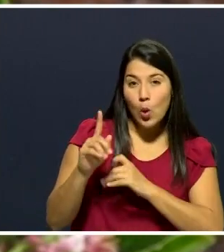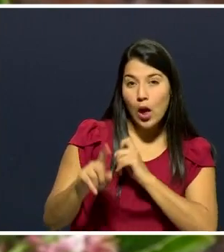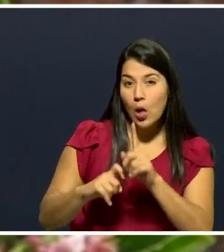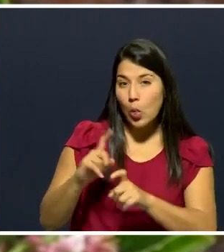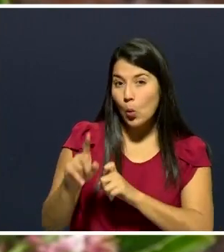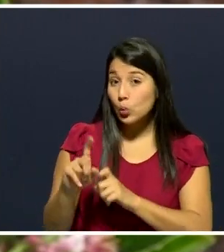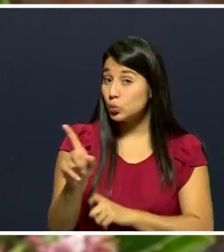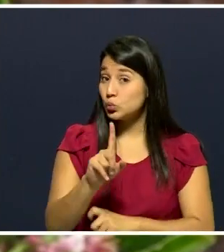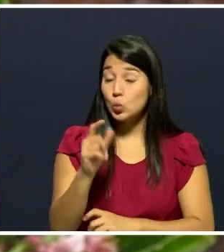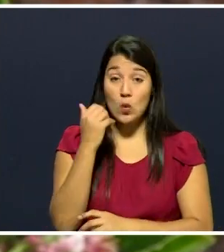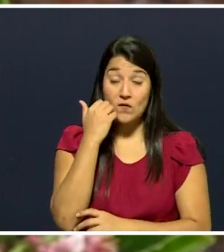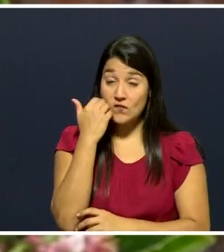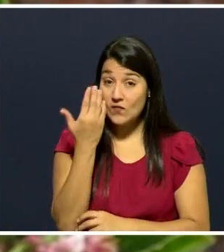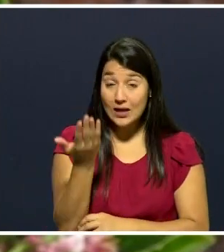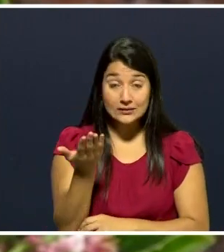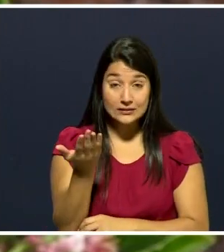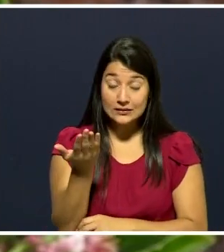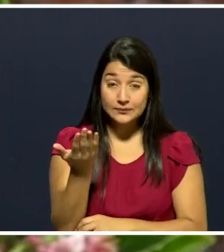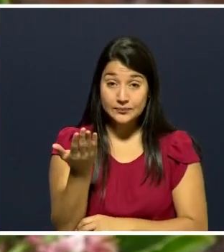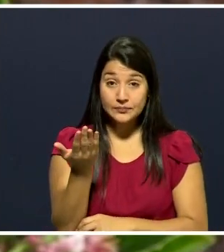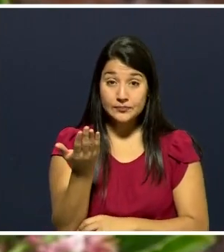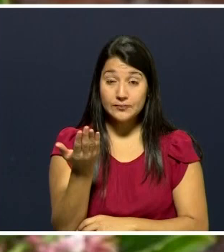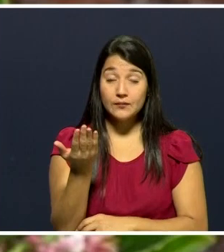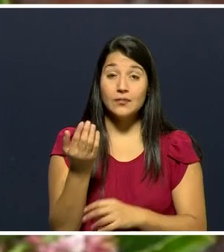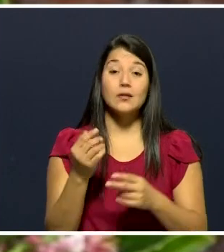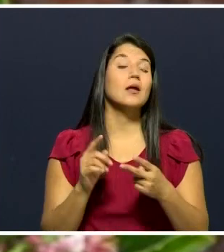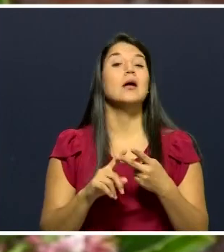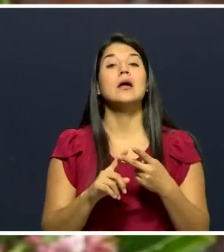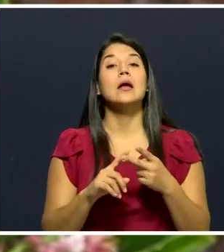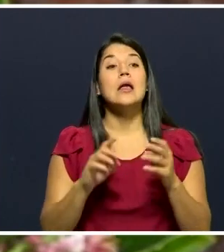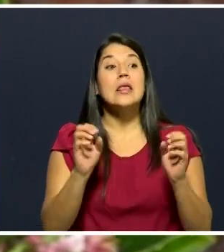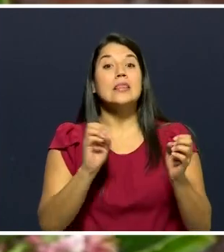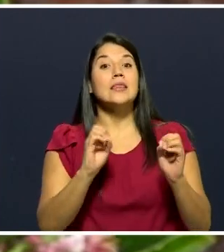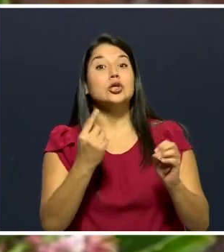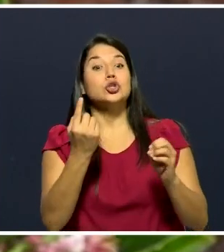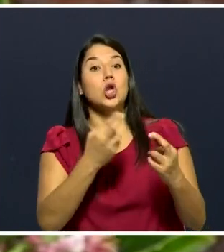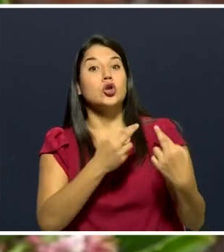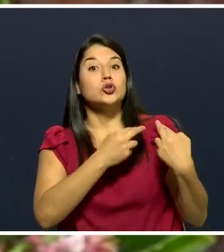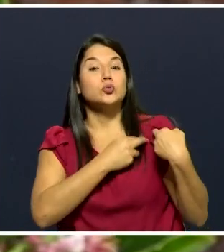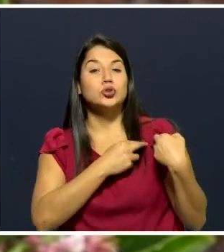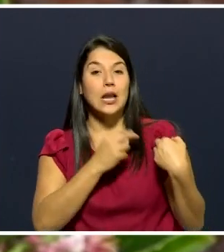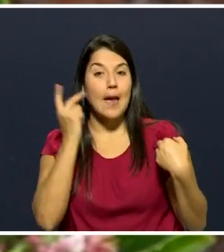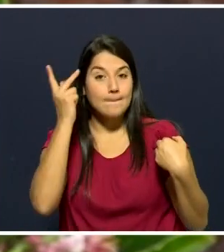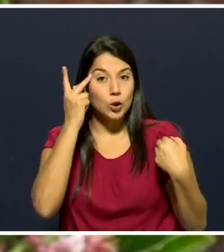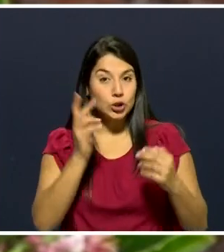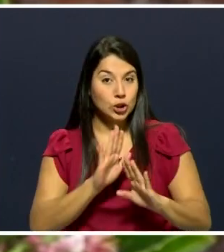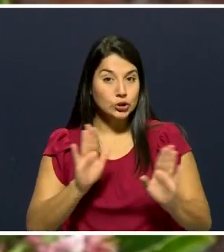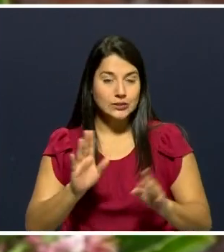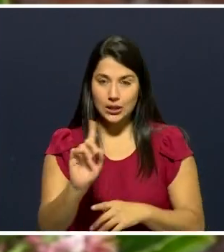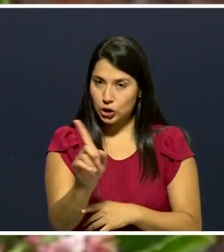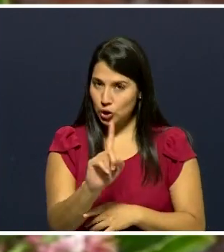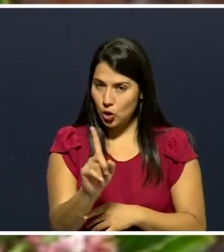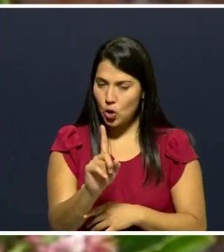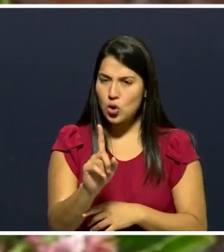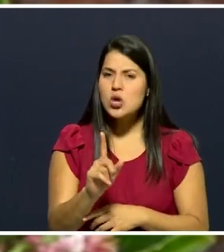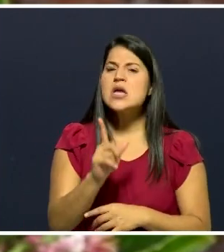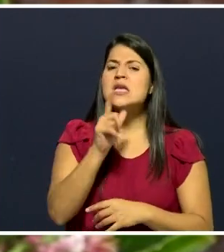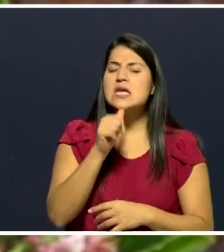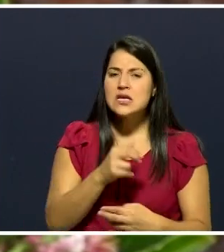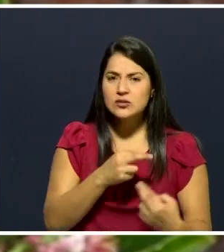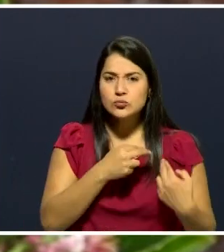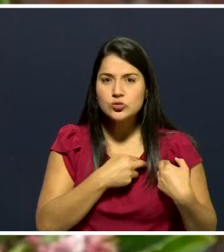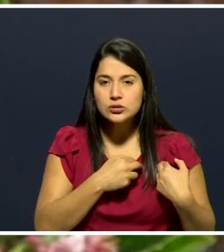es tarea fácil, ni exclusividad de los políticos, sino que la respuesta corresponde